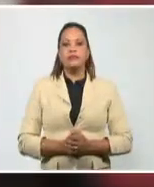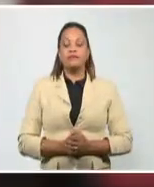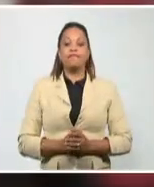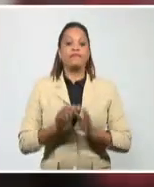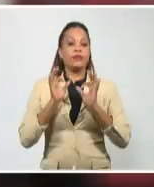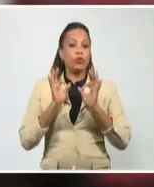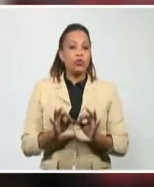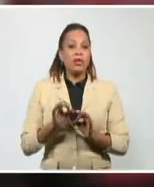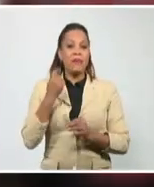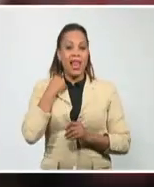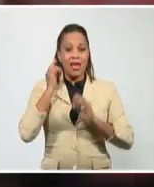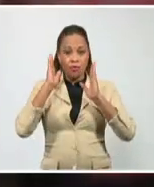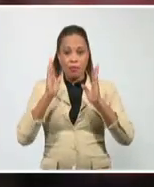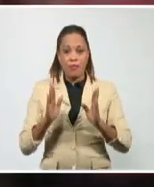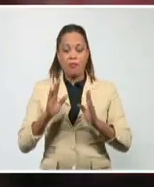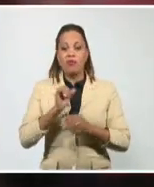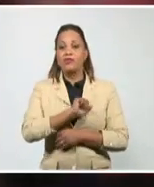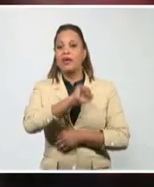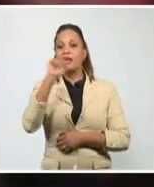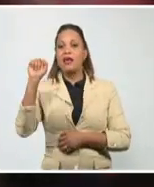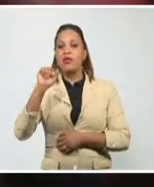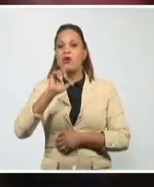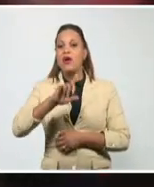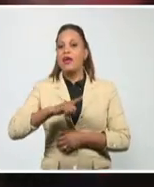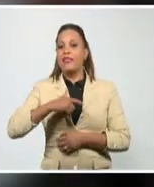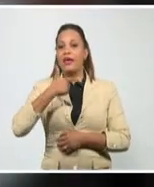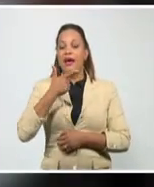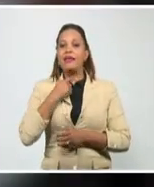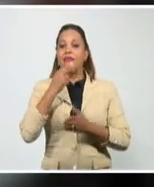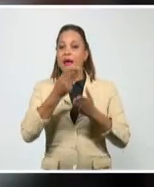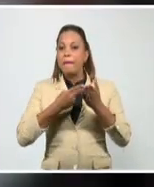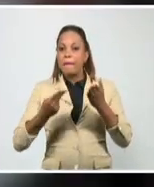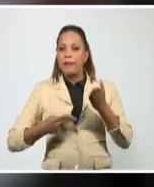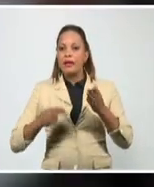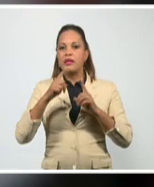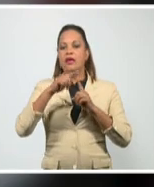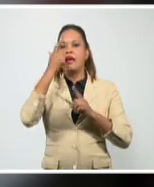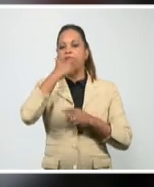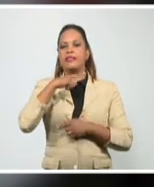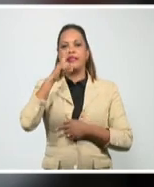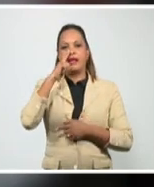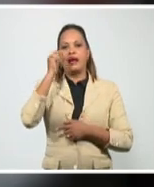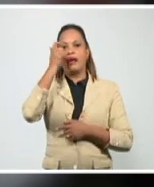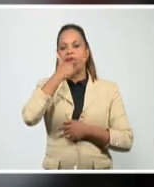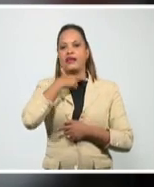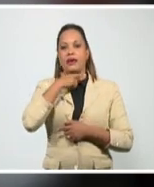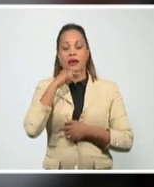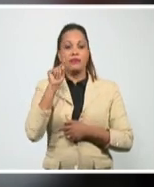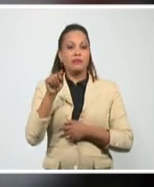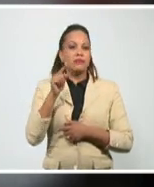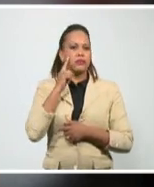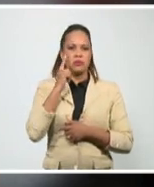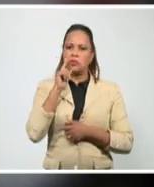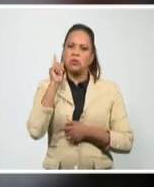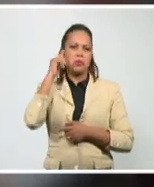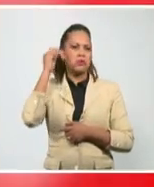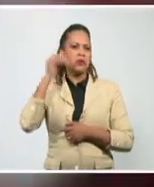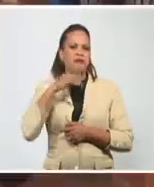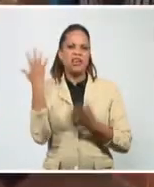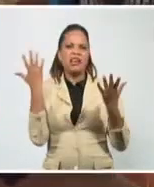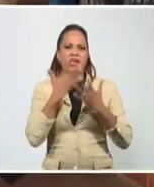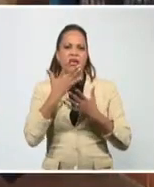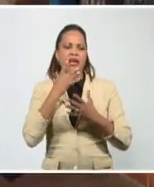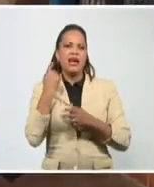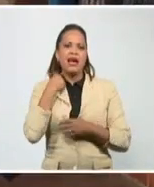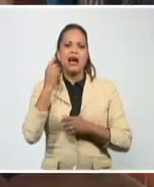Justamente ese año se graduó de Artes Plásticas Tania Bruguera. Era poco conocida en el panorama artístico cubano de los 90.